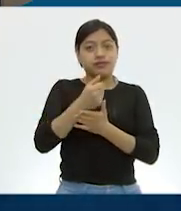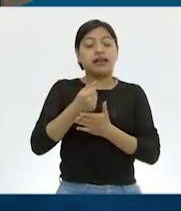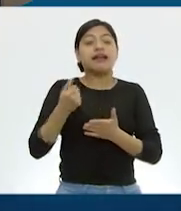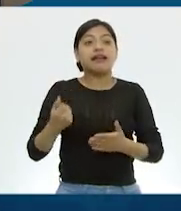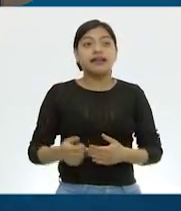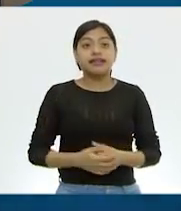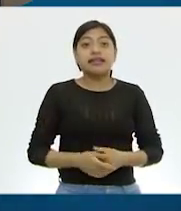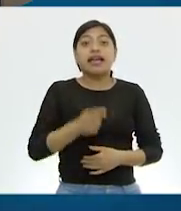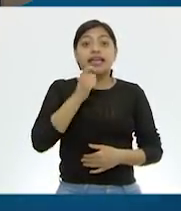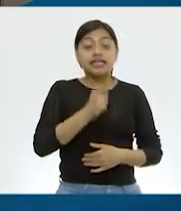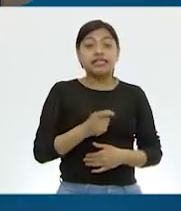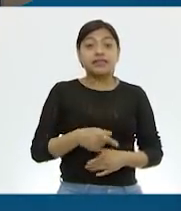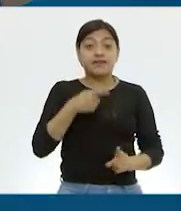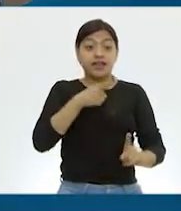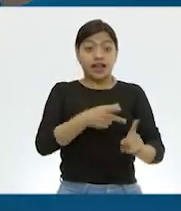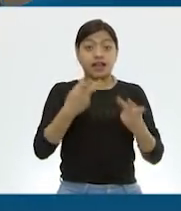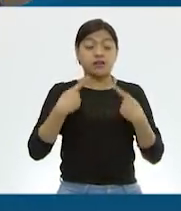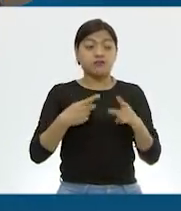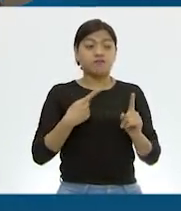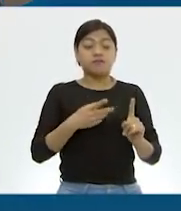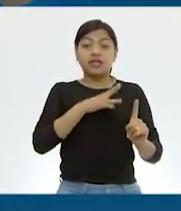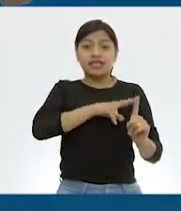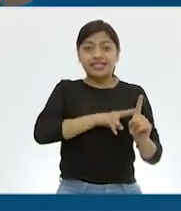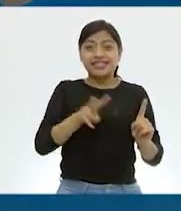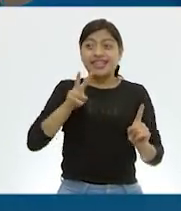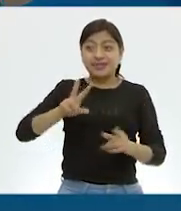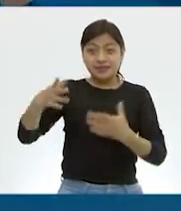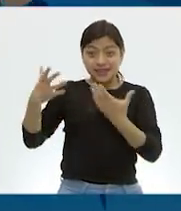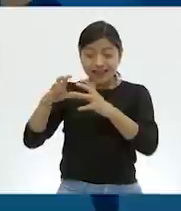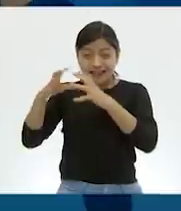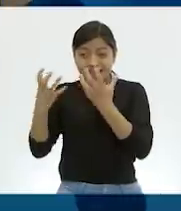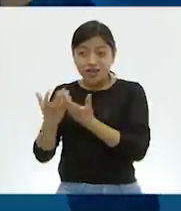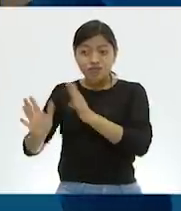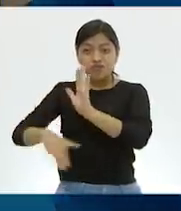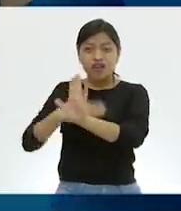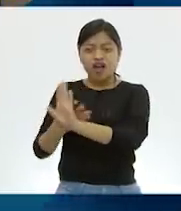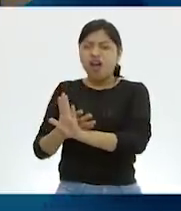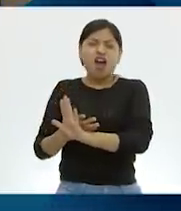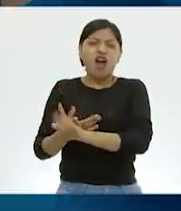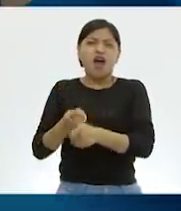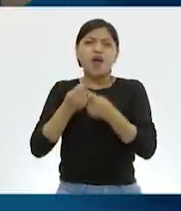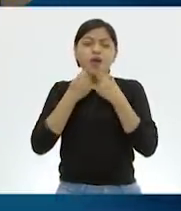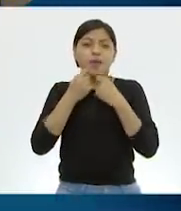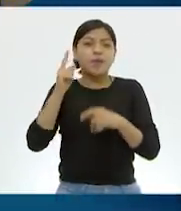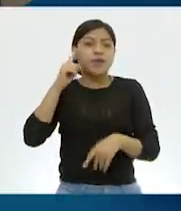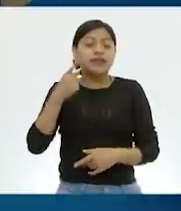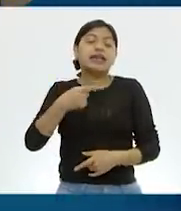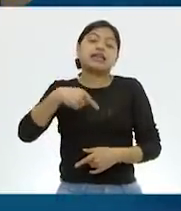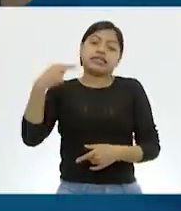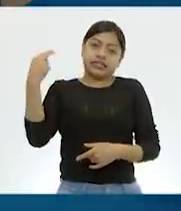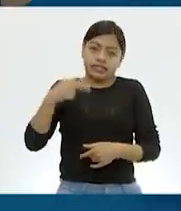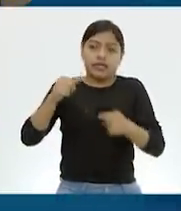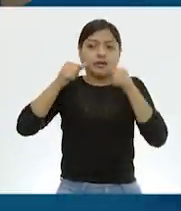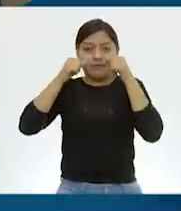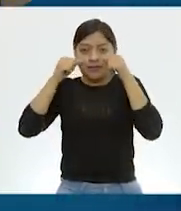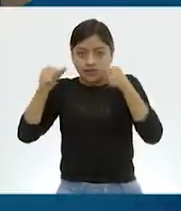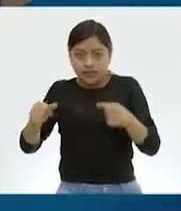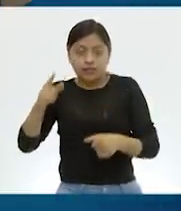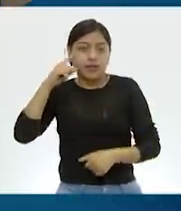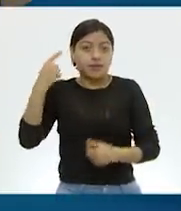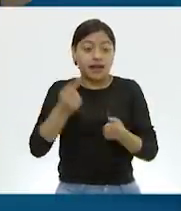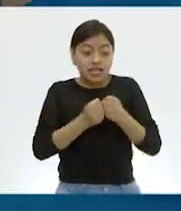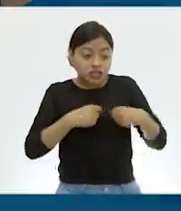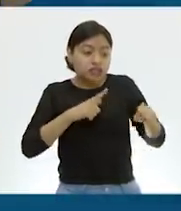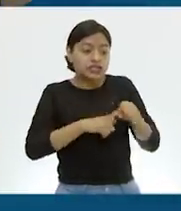y no toma en cuenta los criterios ambientales para lograr un desarrollo armónico con su parte social y con su